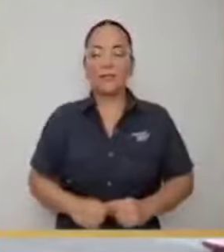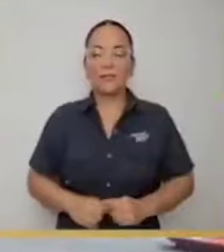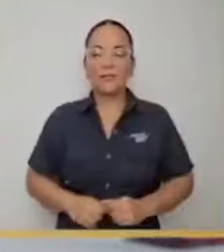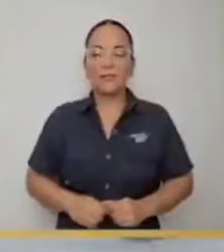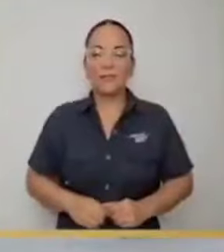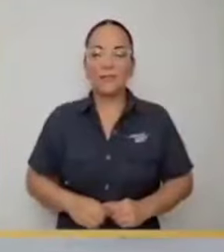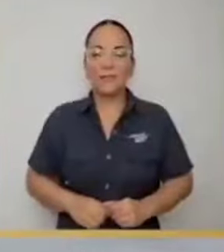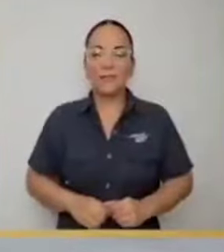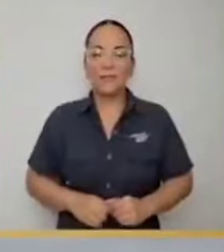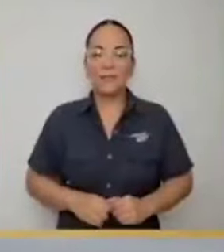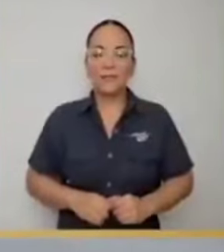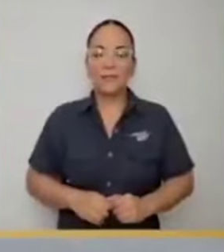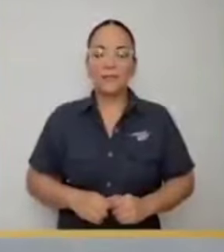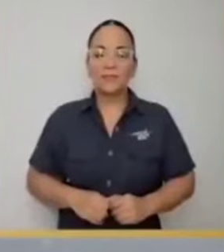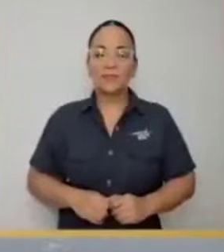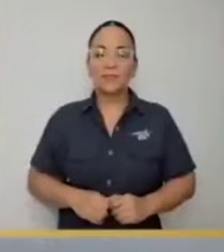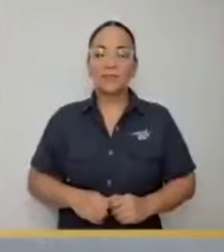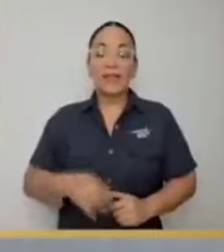Ministerio Público.